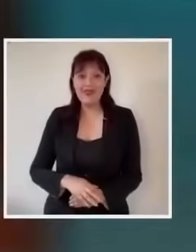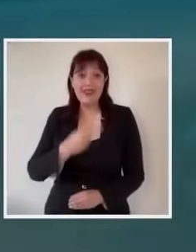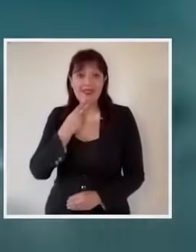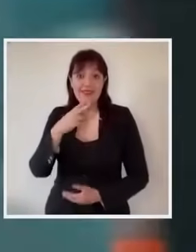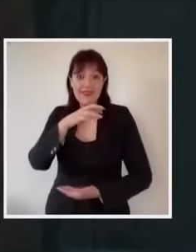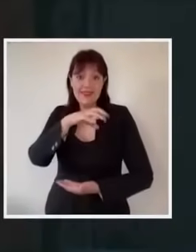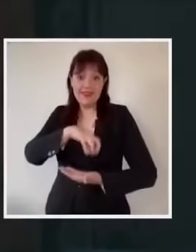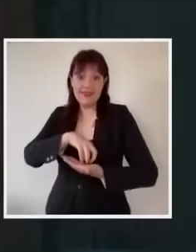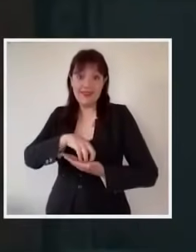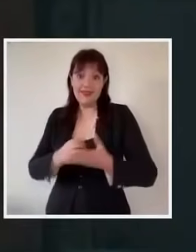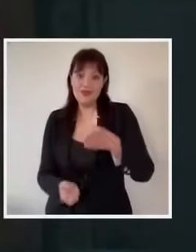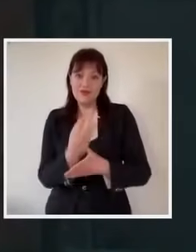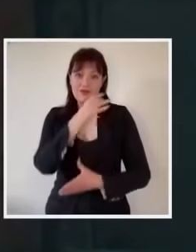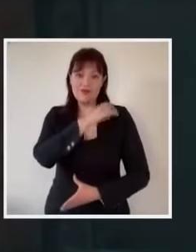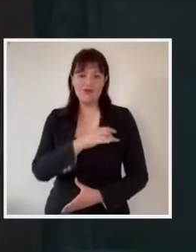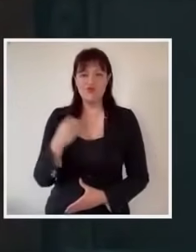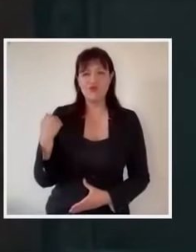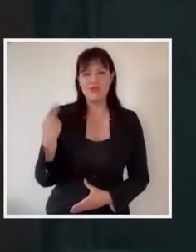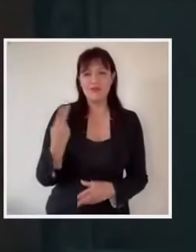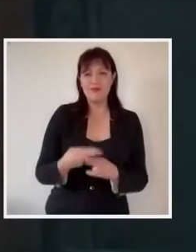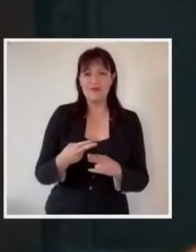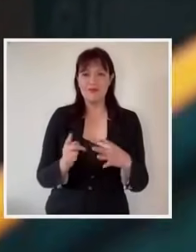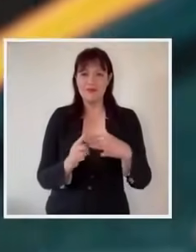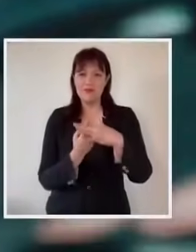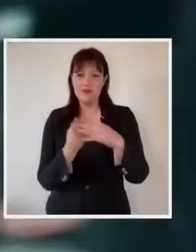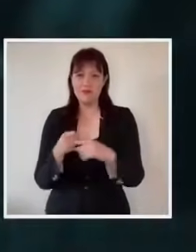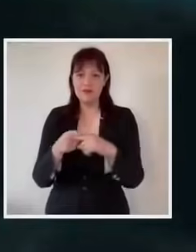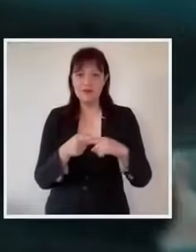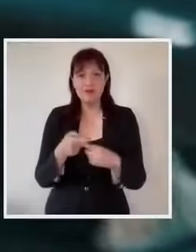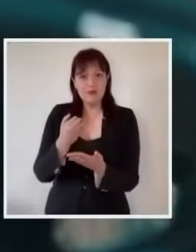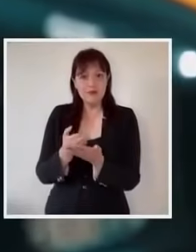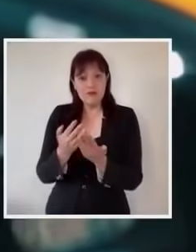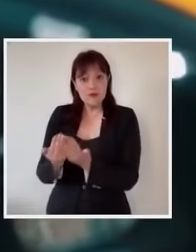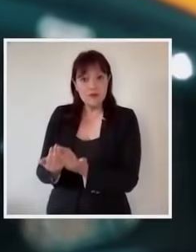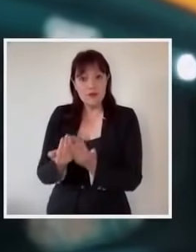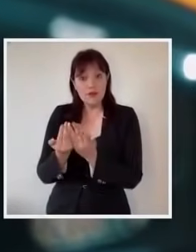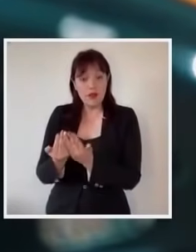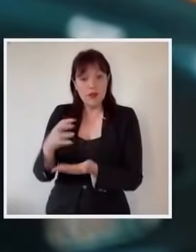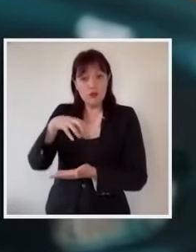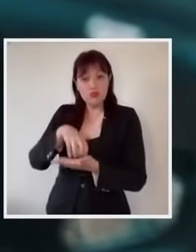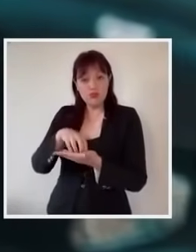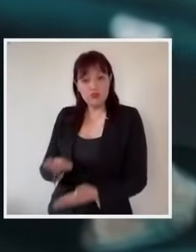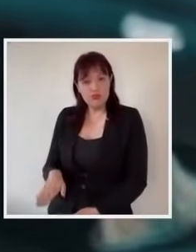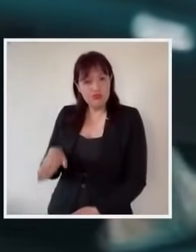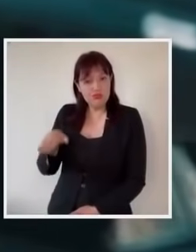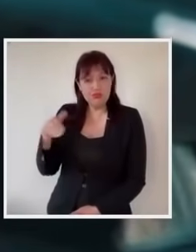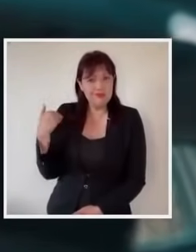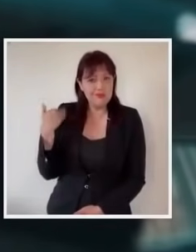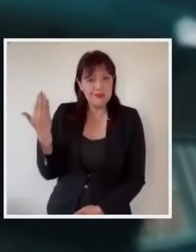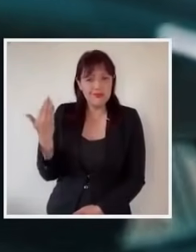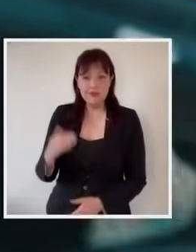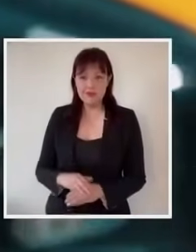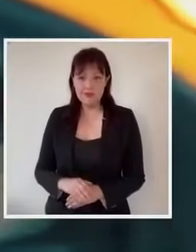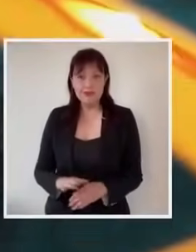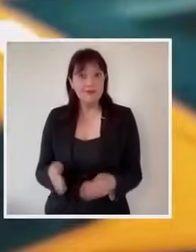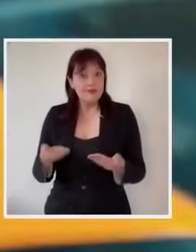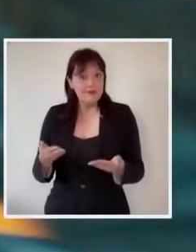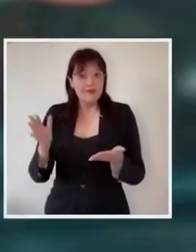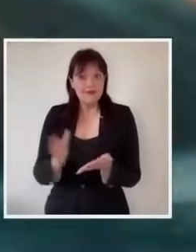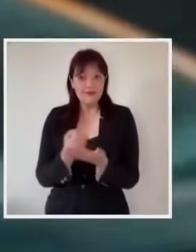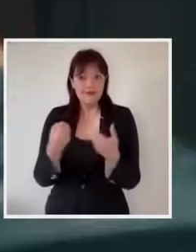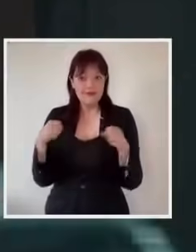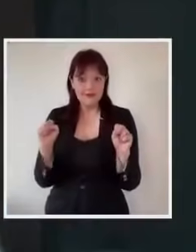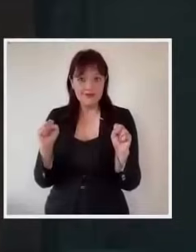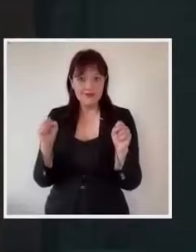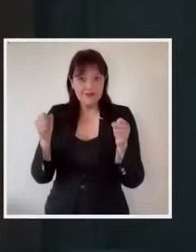Sí. Habitar un nuevo Chile, donde no importa el apellido, el origen social, el colegio donde estudiaste ni la comuna donde creciste.